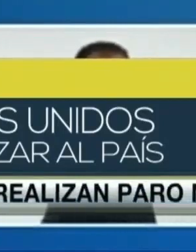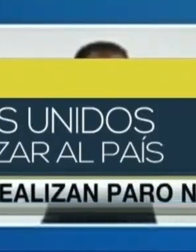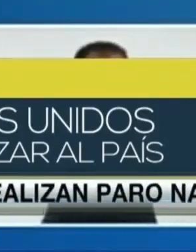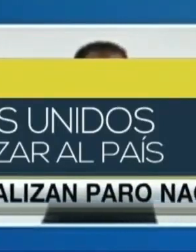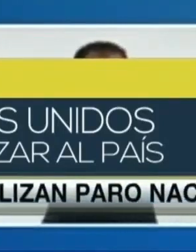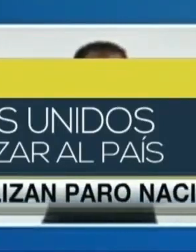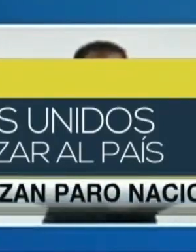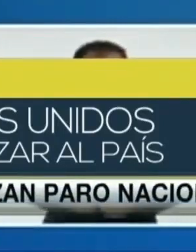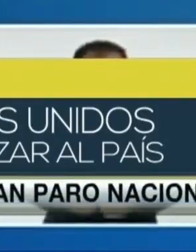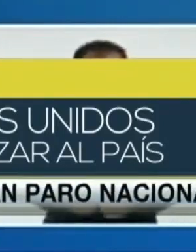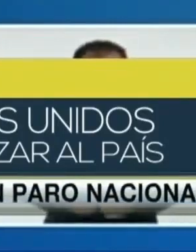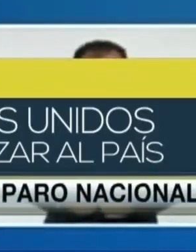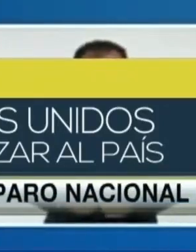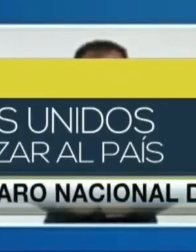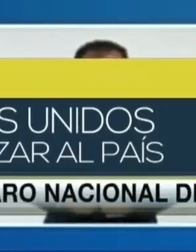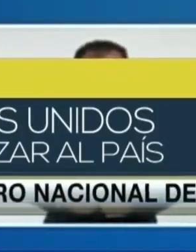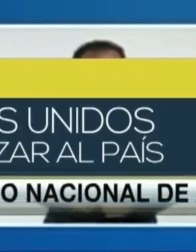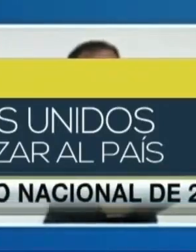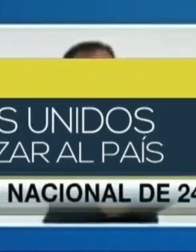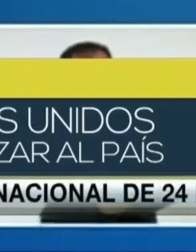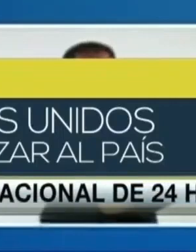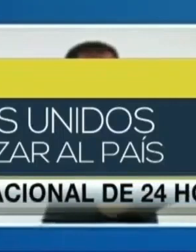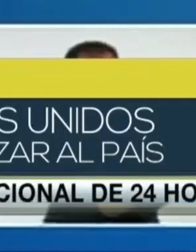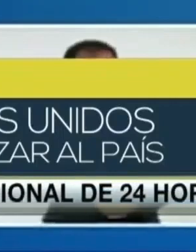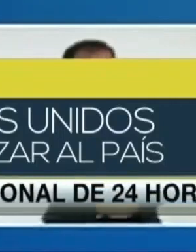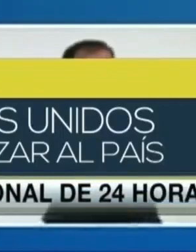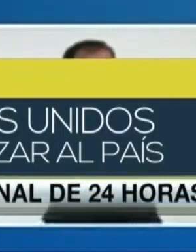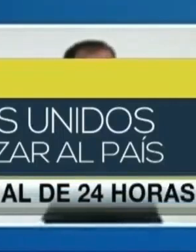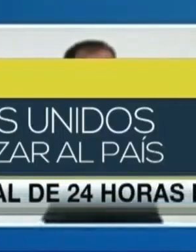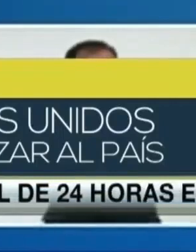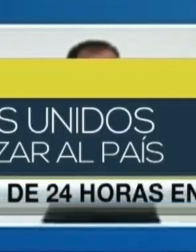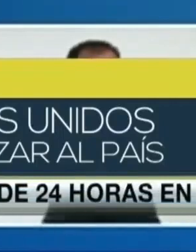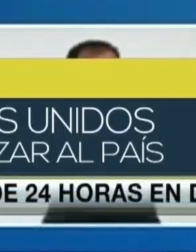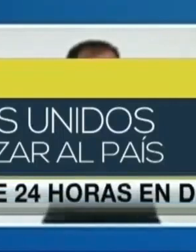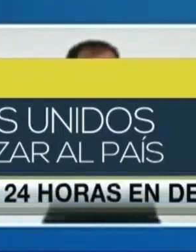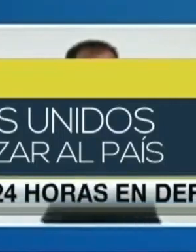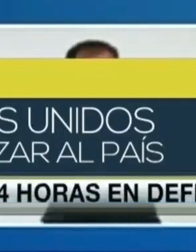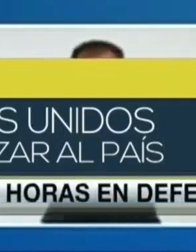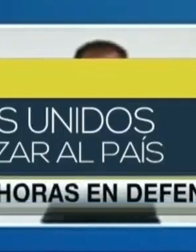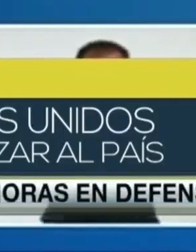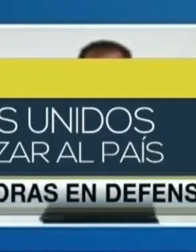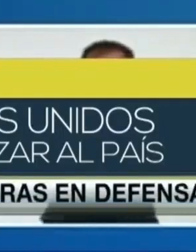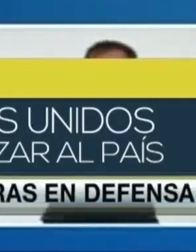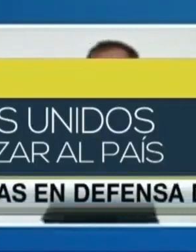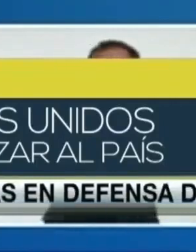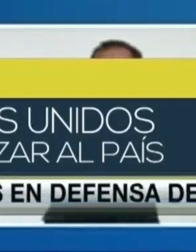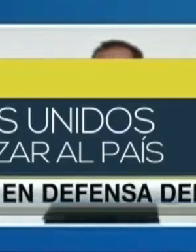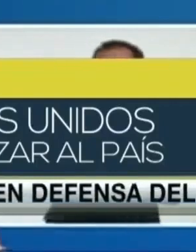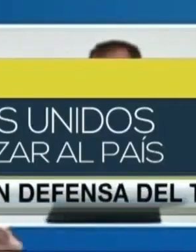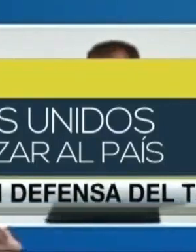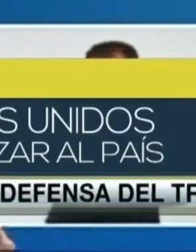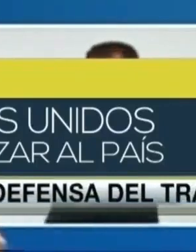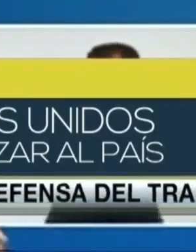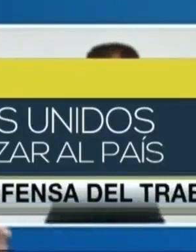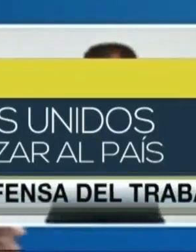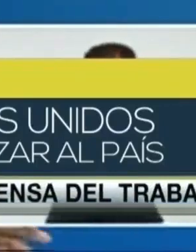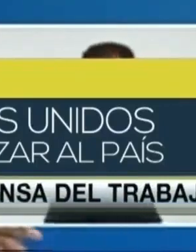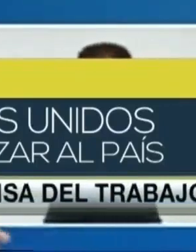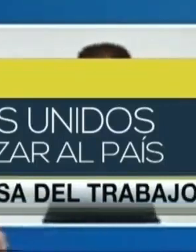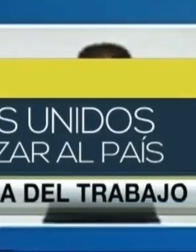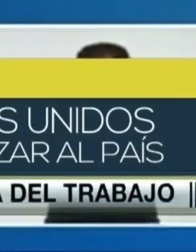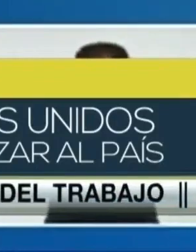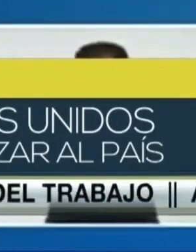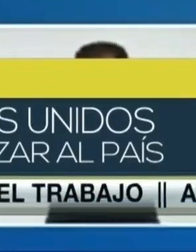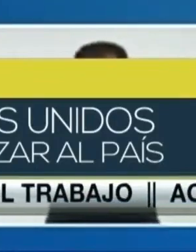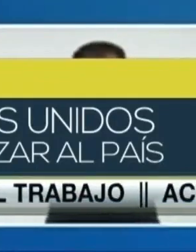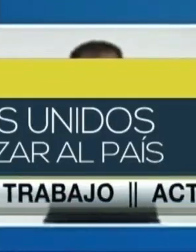ese ministro no tiene cuentas en bancos norteamericanos y nunca me ha dicho que esté